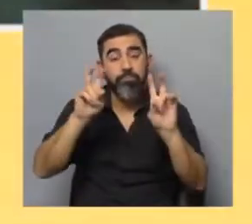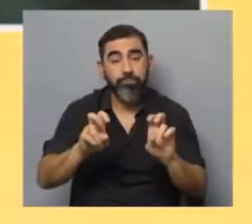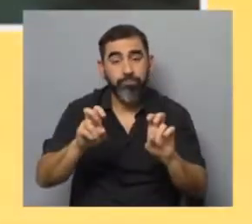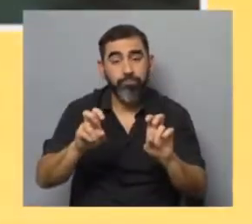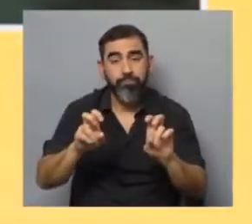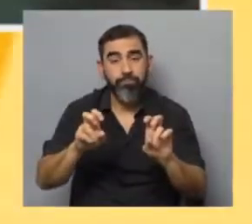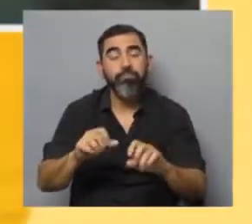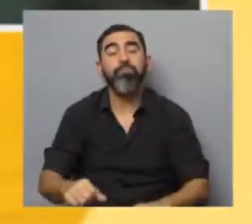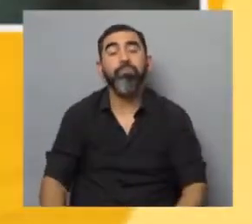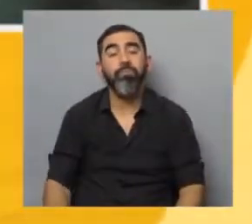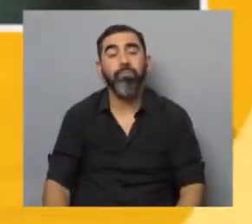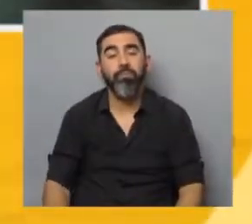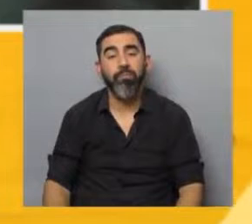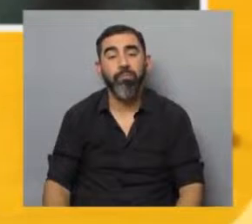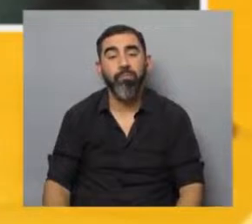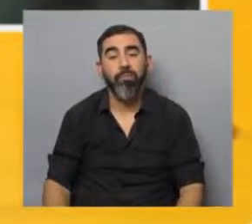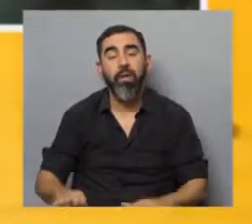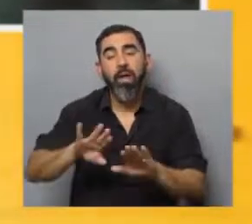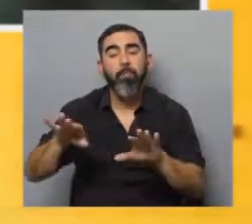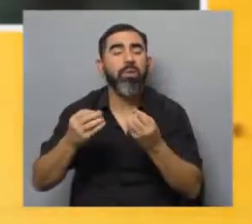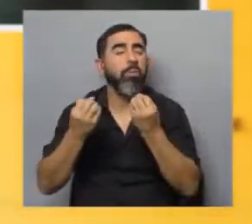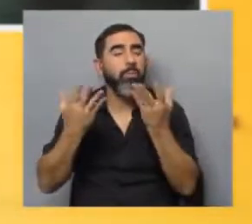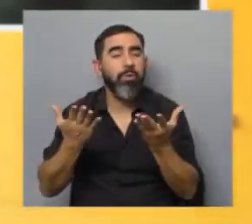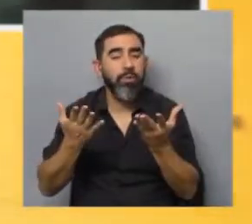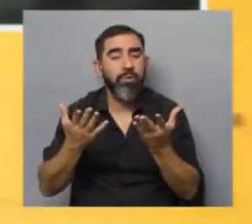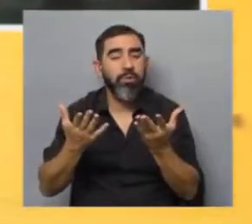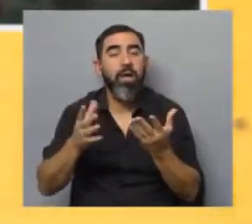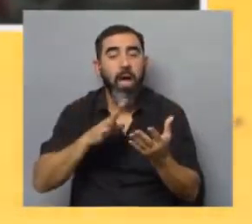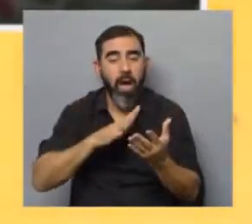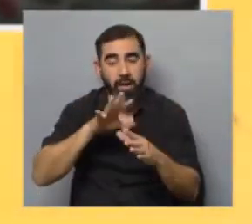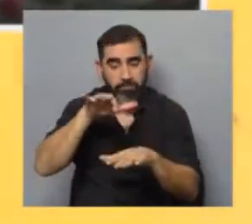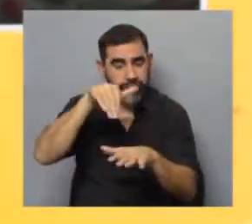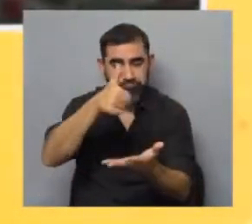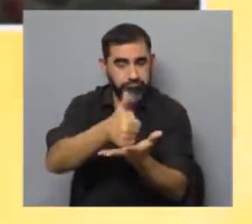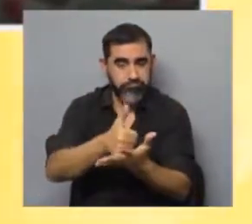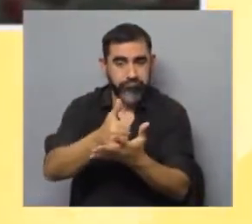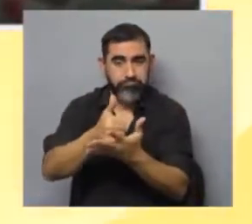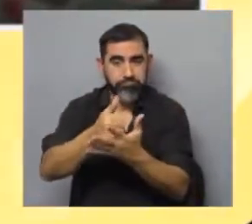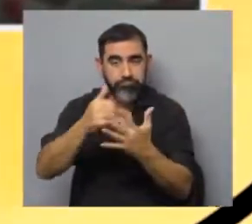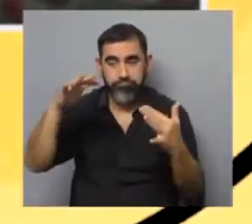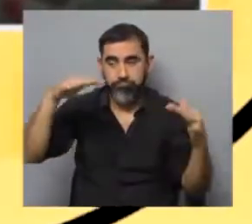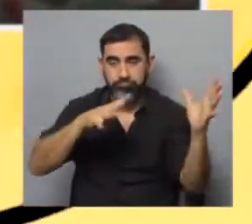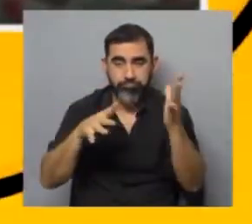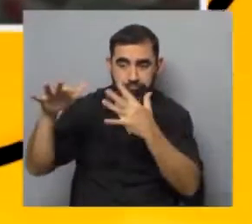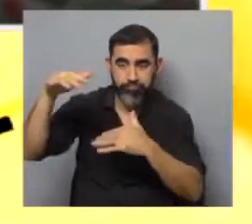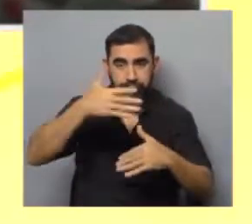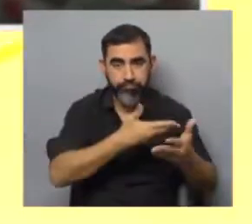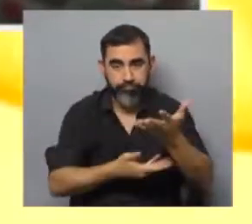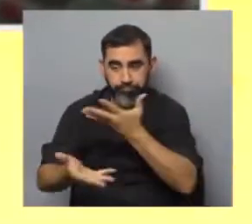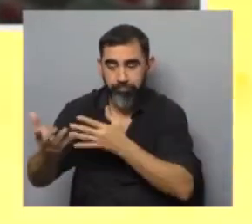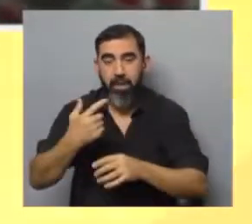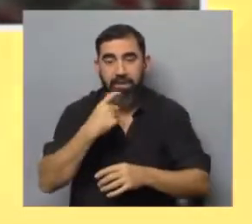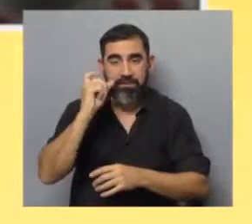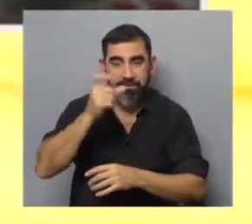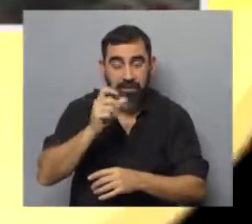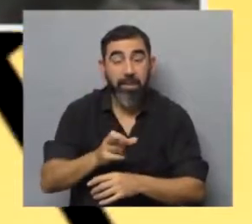que apunta tu pregunta, que es, más allá del por qué, esas moléculas están ahí, están viajando en los espacios entre células y están en la sangre y en